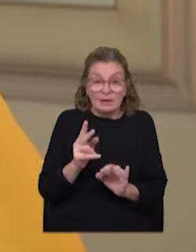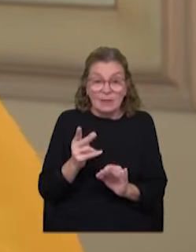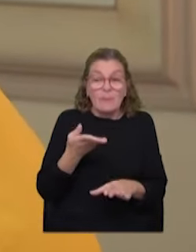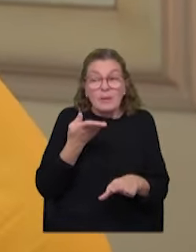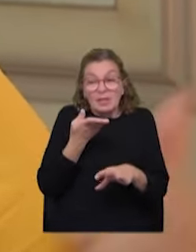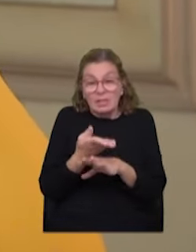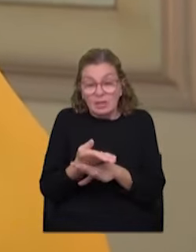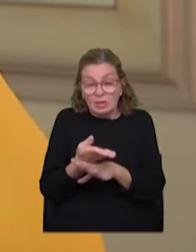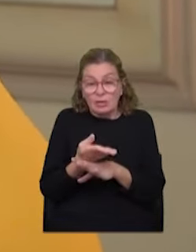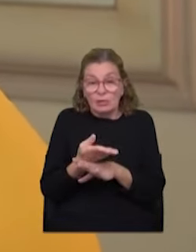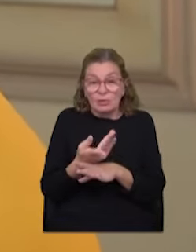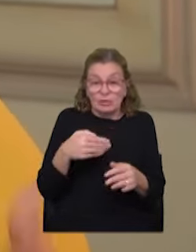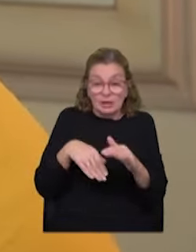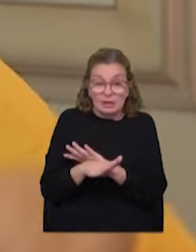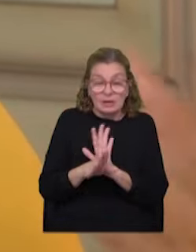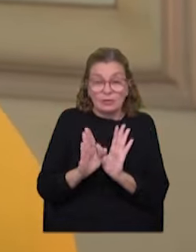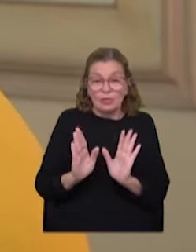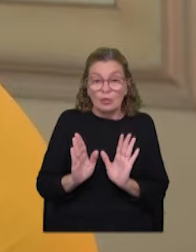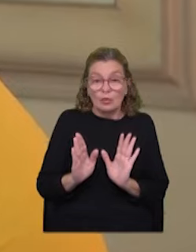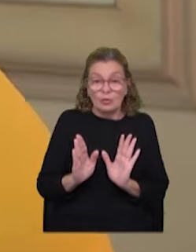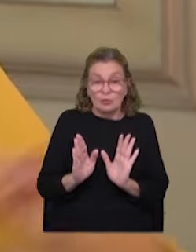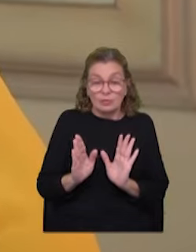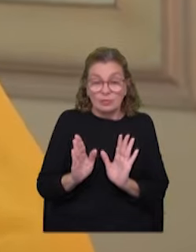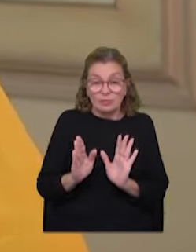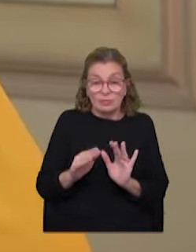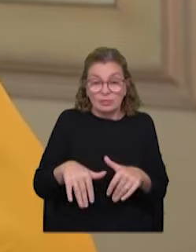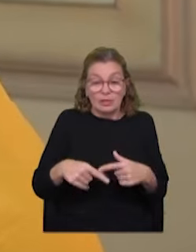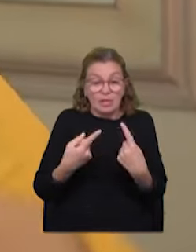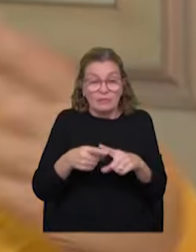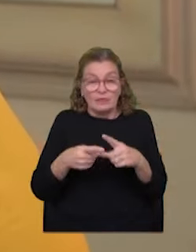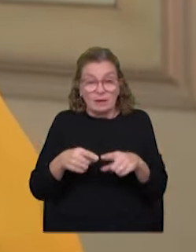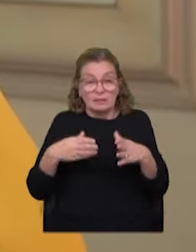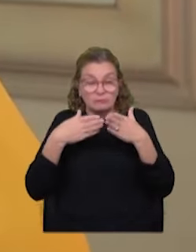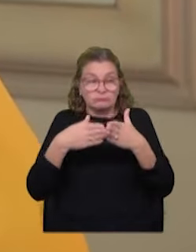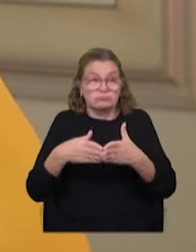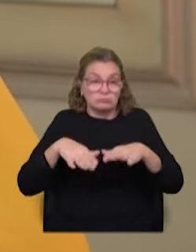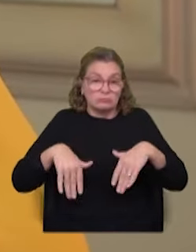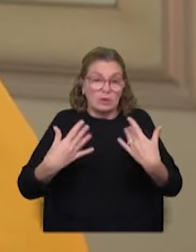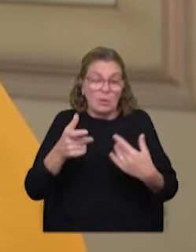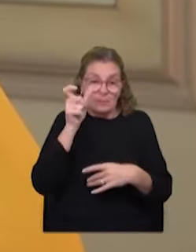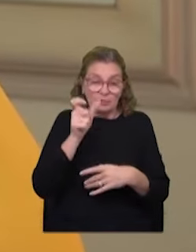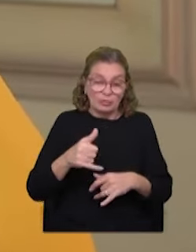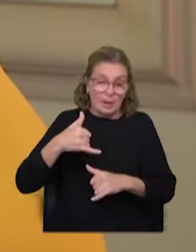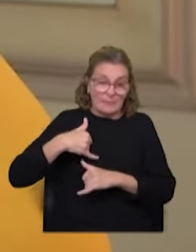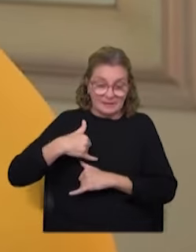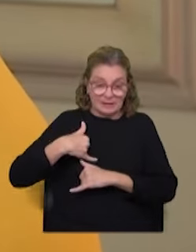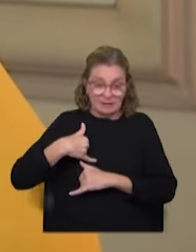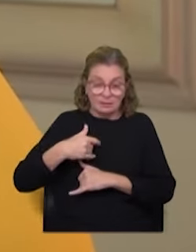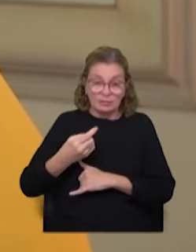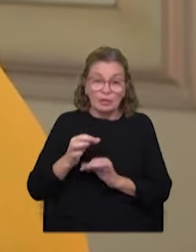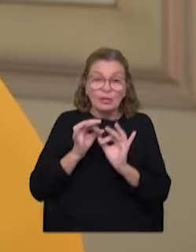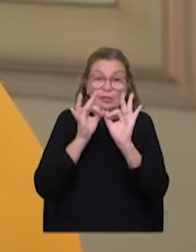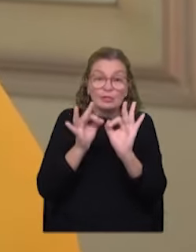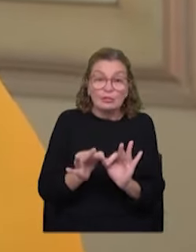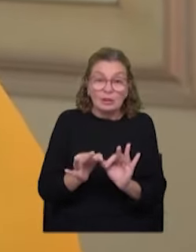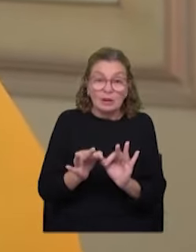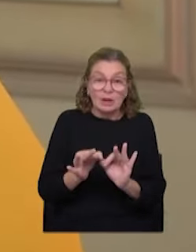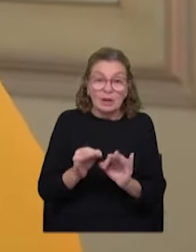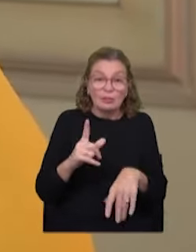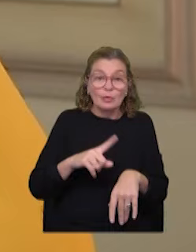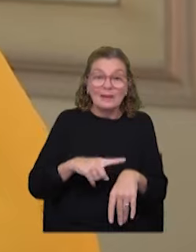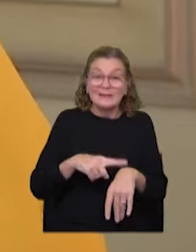solicitud de ingreso de e diferentes flotas con personal militar y nos llegan sin el